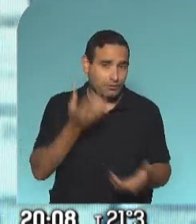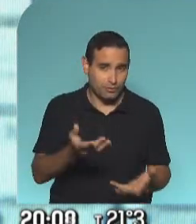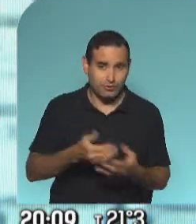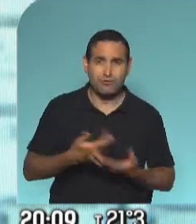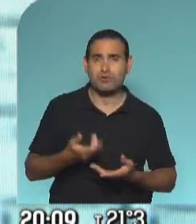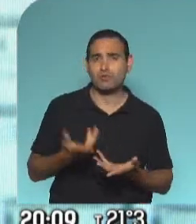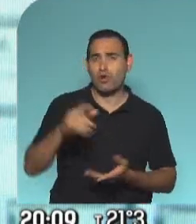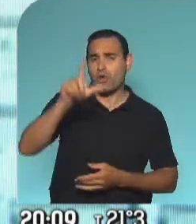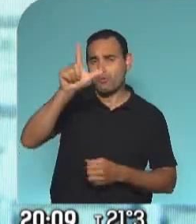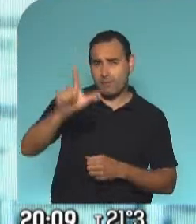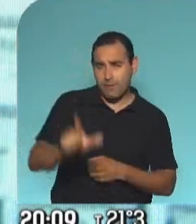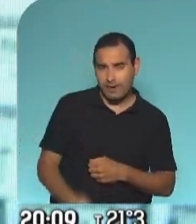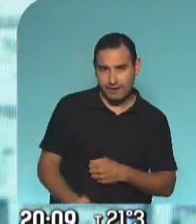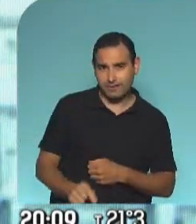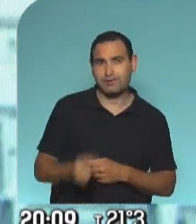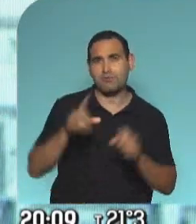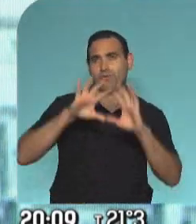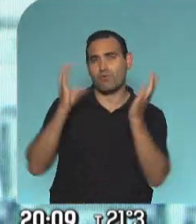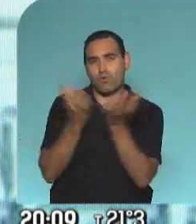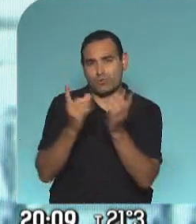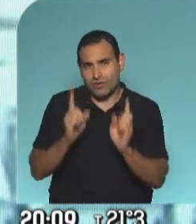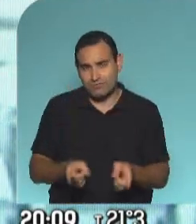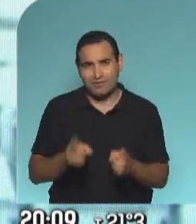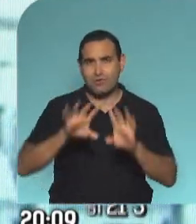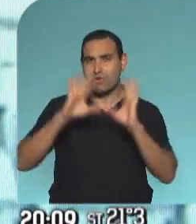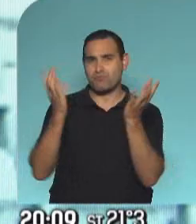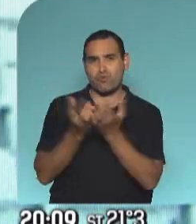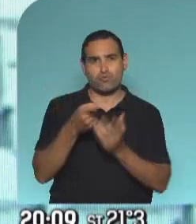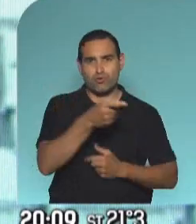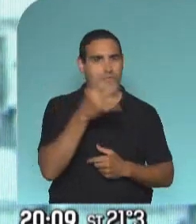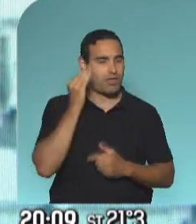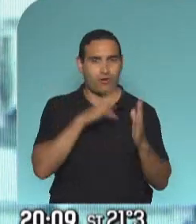prácticamente en todo el país con proyección hacia el mundo. Es un ejemplo en todo el mundo después de esa misma situación que reflejás.